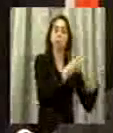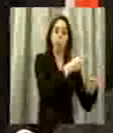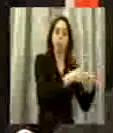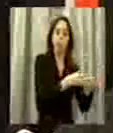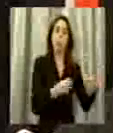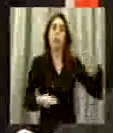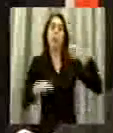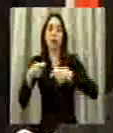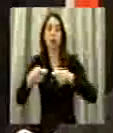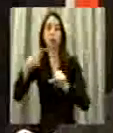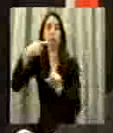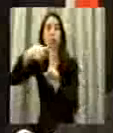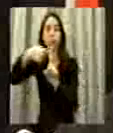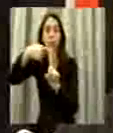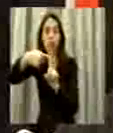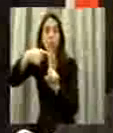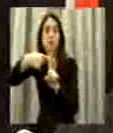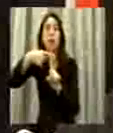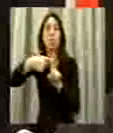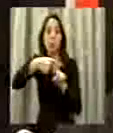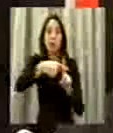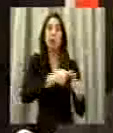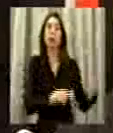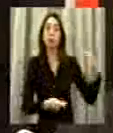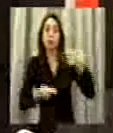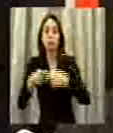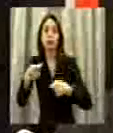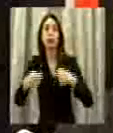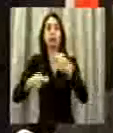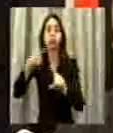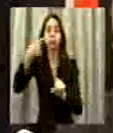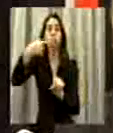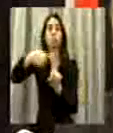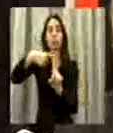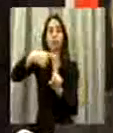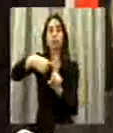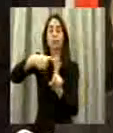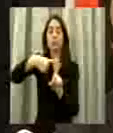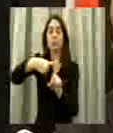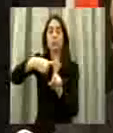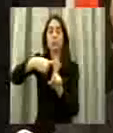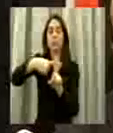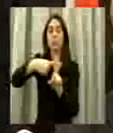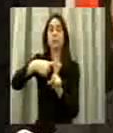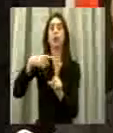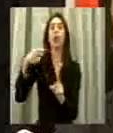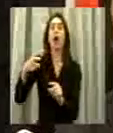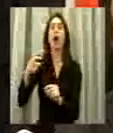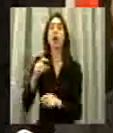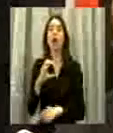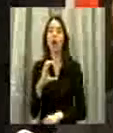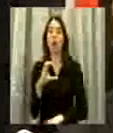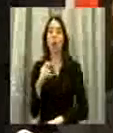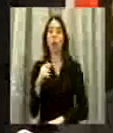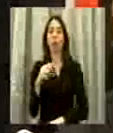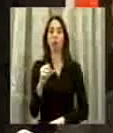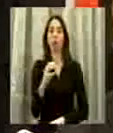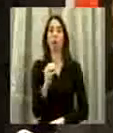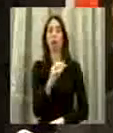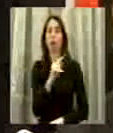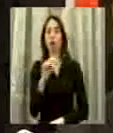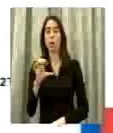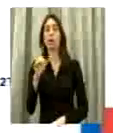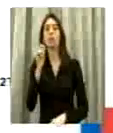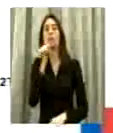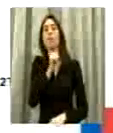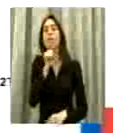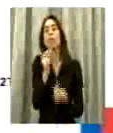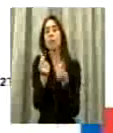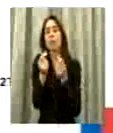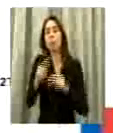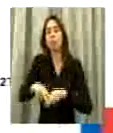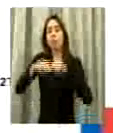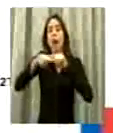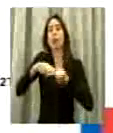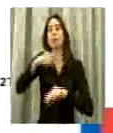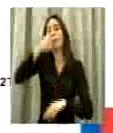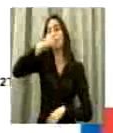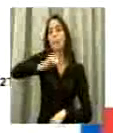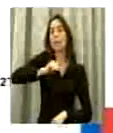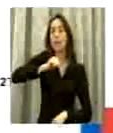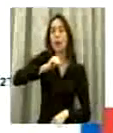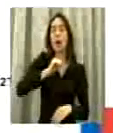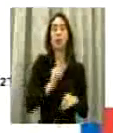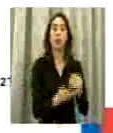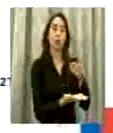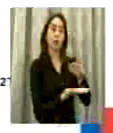sector público contribuye positivamente a la posición de cuenta corriente y tenemos un déficit privado. Tenemos un déficit privado y